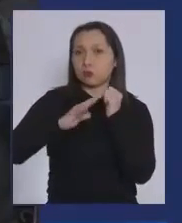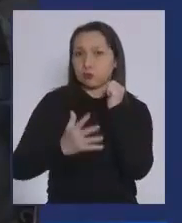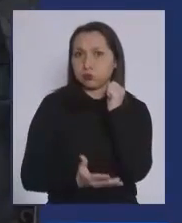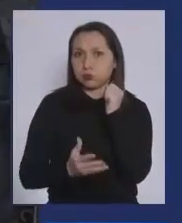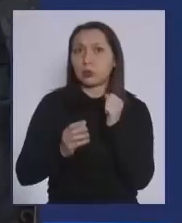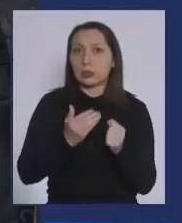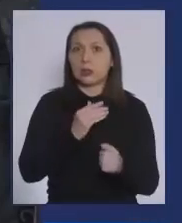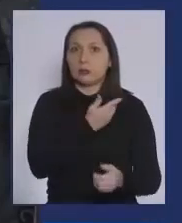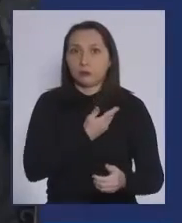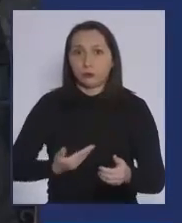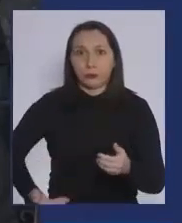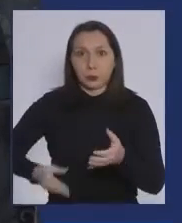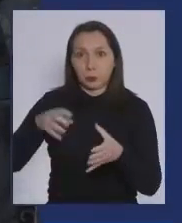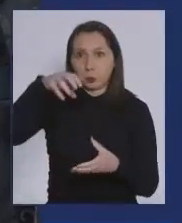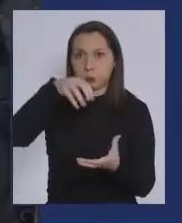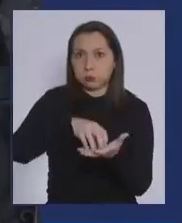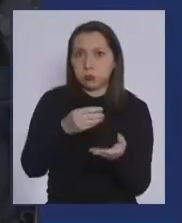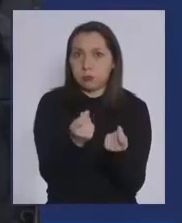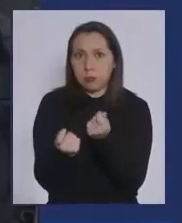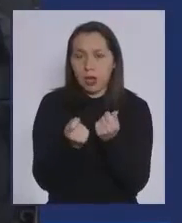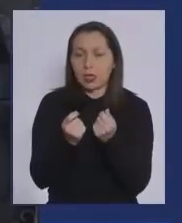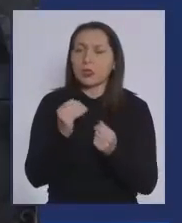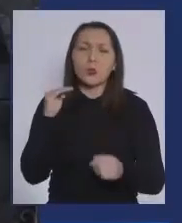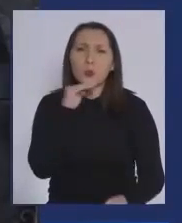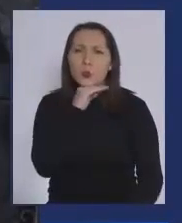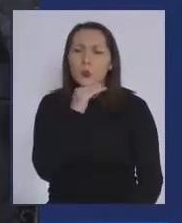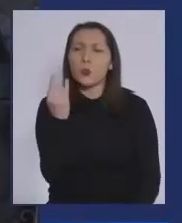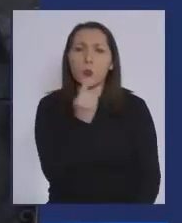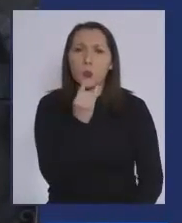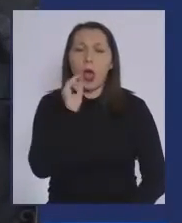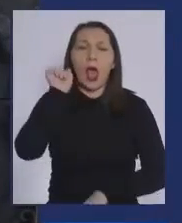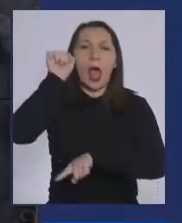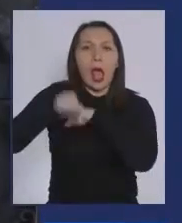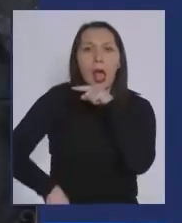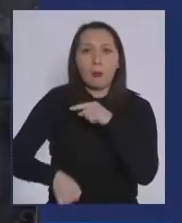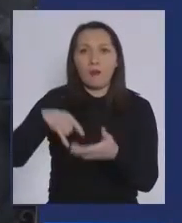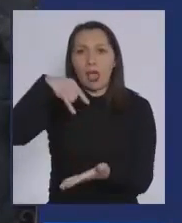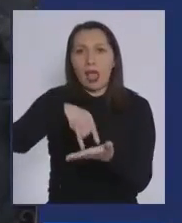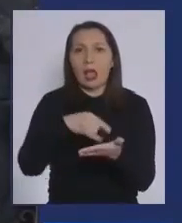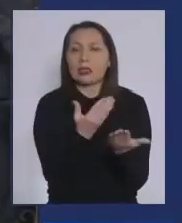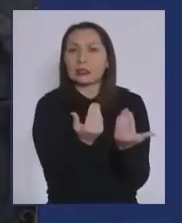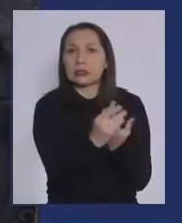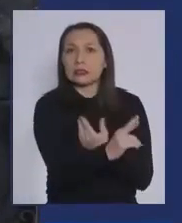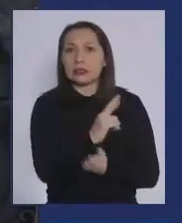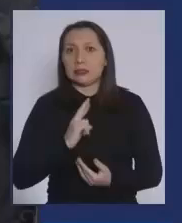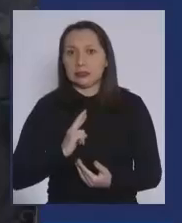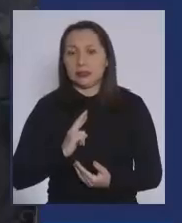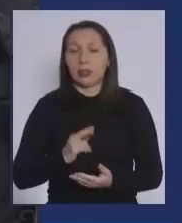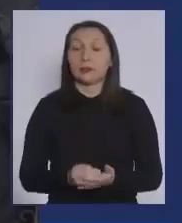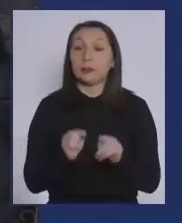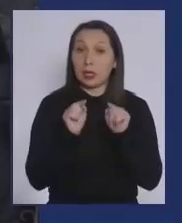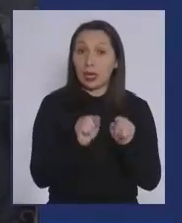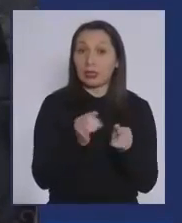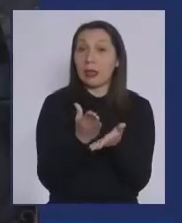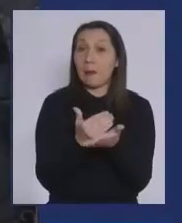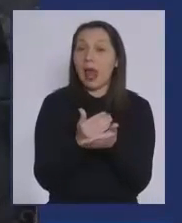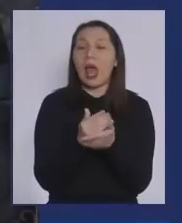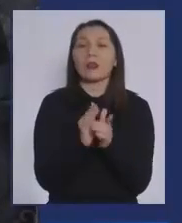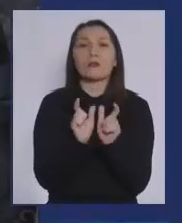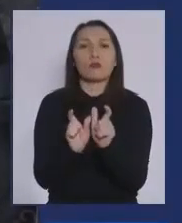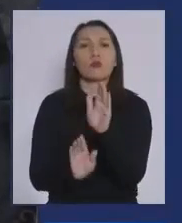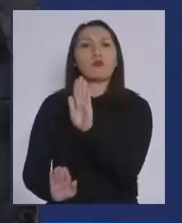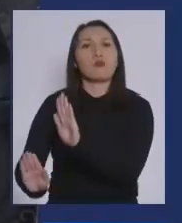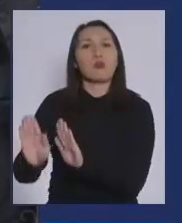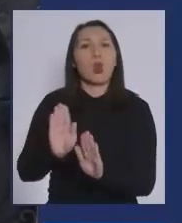y requiere una urgente aprobación por parte del congreso y este plan protegido